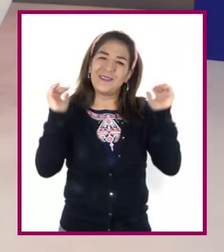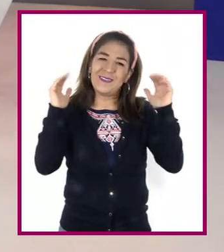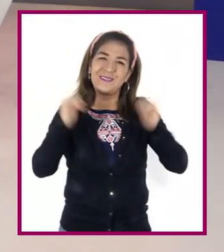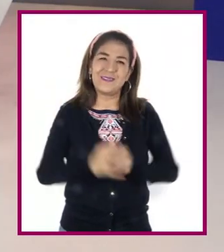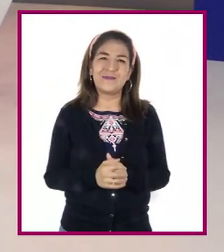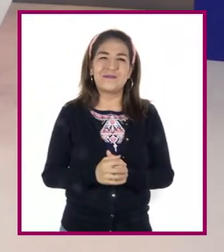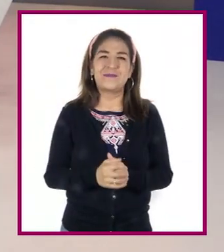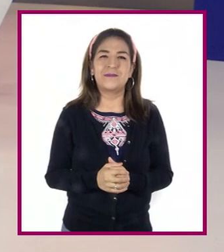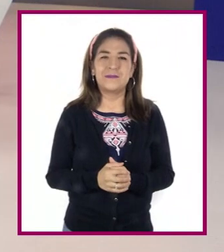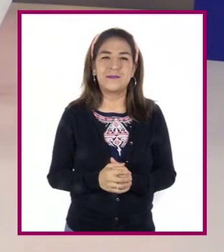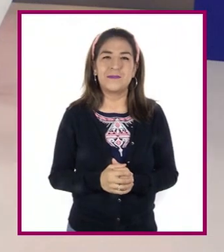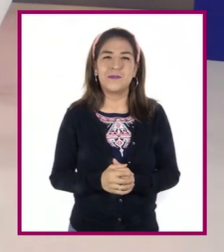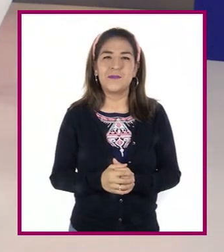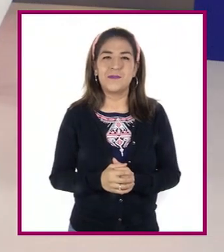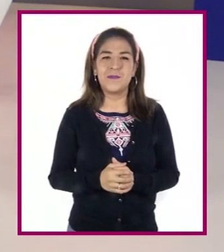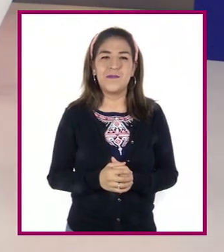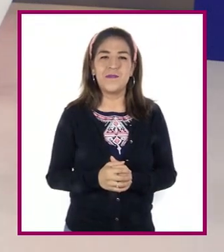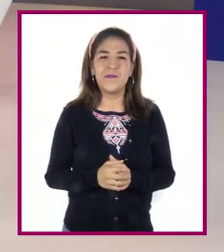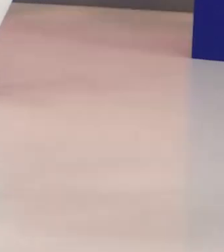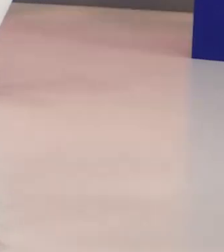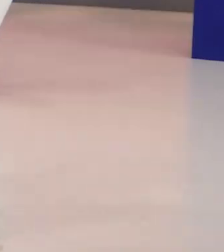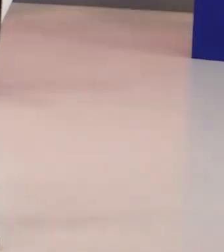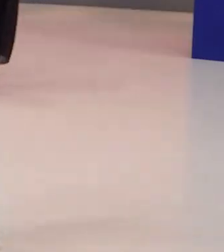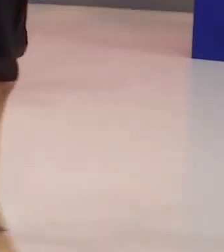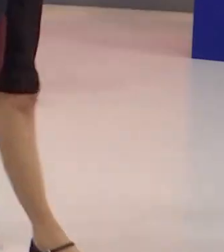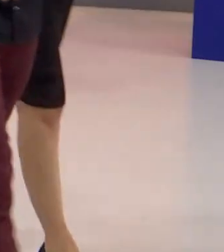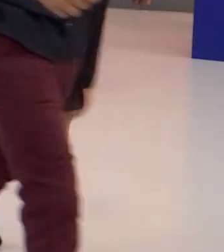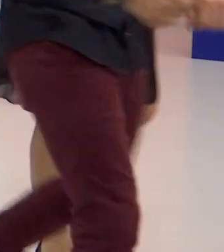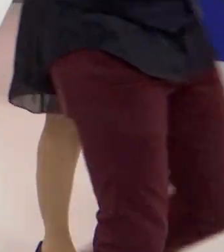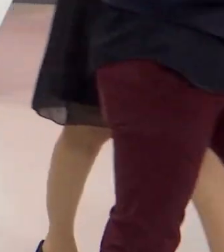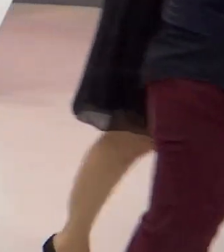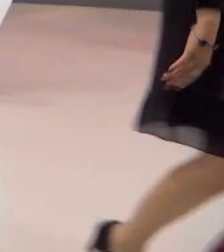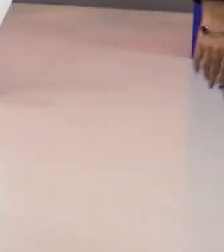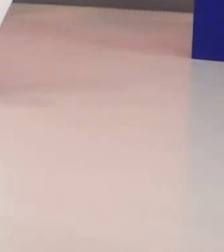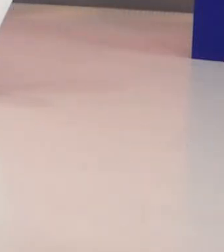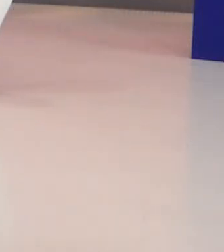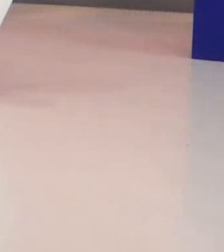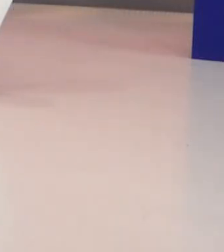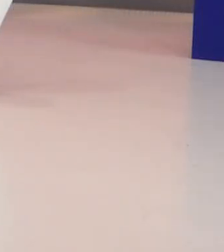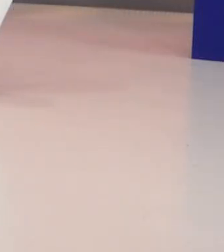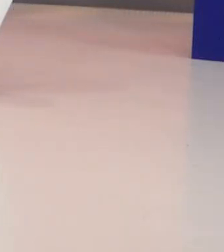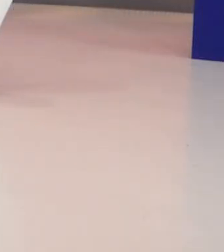la próxima! ¿Te gustaron los poemas? Sí, pero venga de este lado.